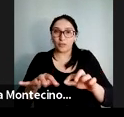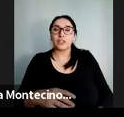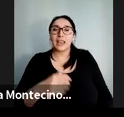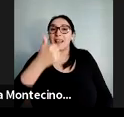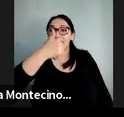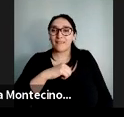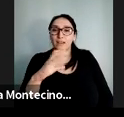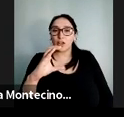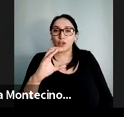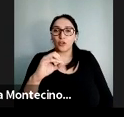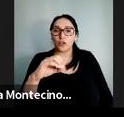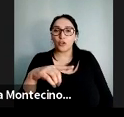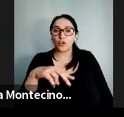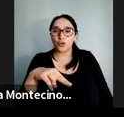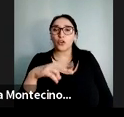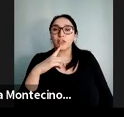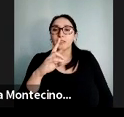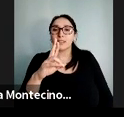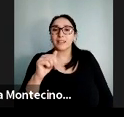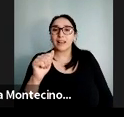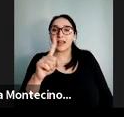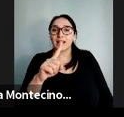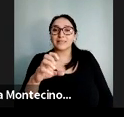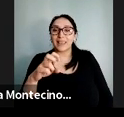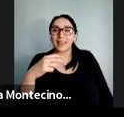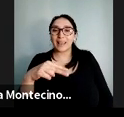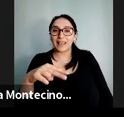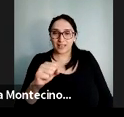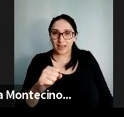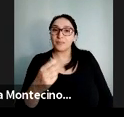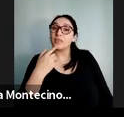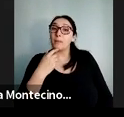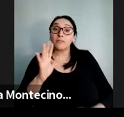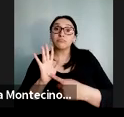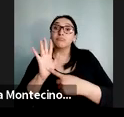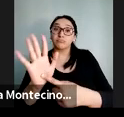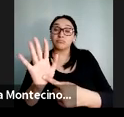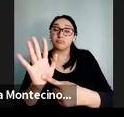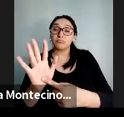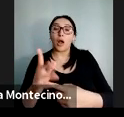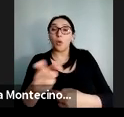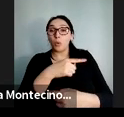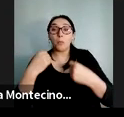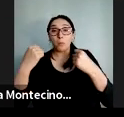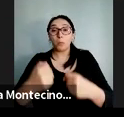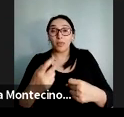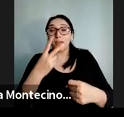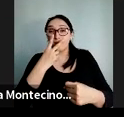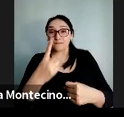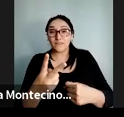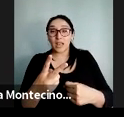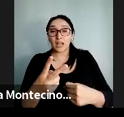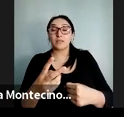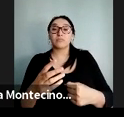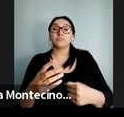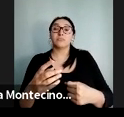cómo tener tus contraseñas más seguras. Entregamos algunas páginas donde podemos ver si nuestras cuentas han sido hackeadas en algún momento